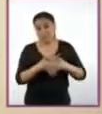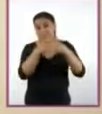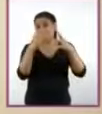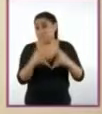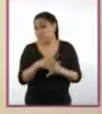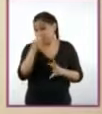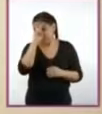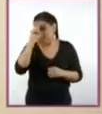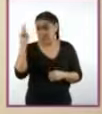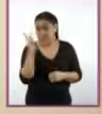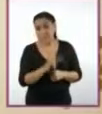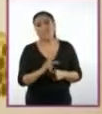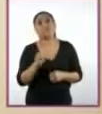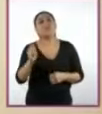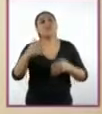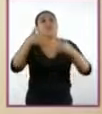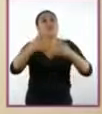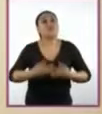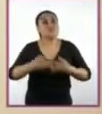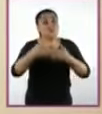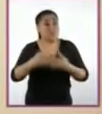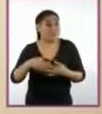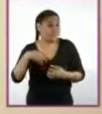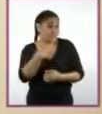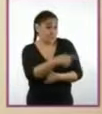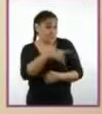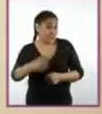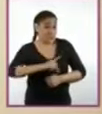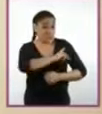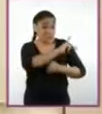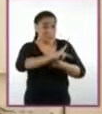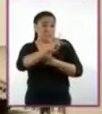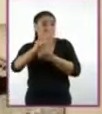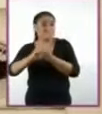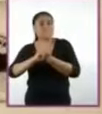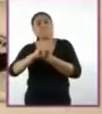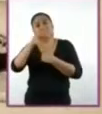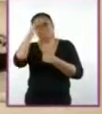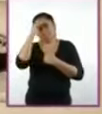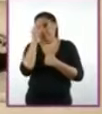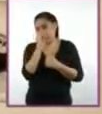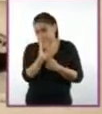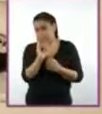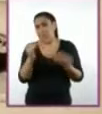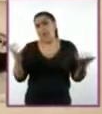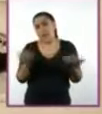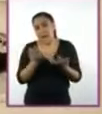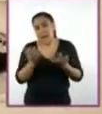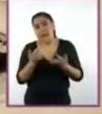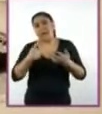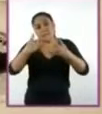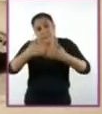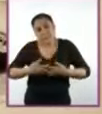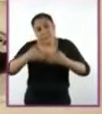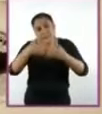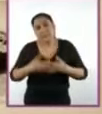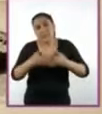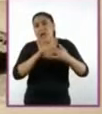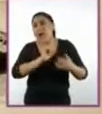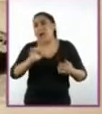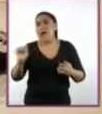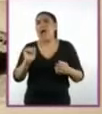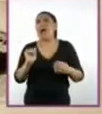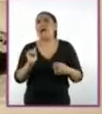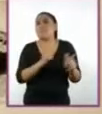a gran escala fue que la industria de estos países se puso al servicio de la guerra y crearon armas que eran más rápidas